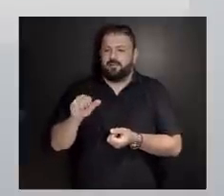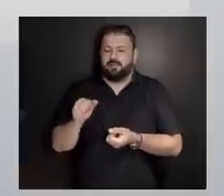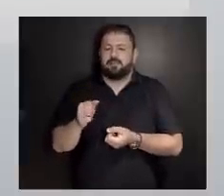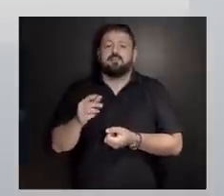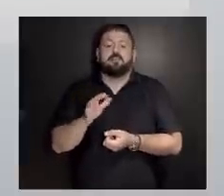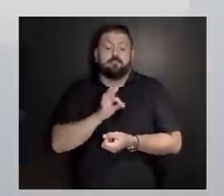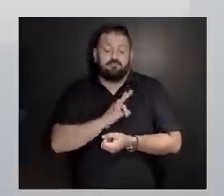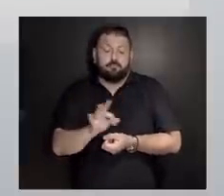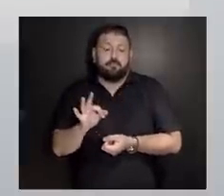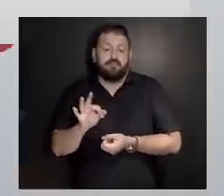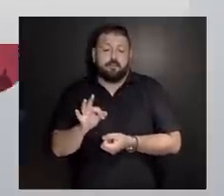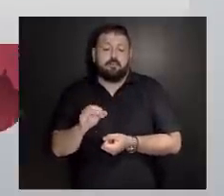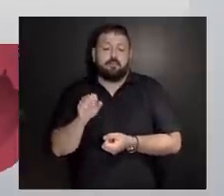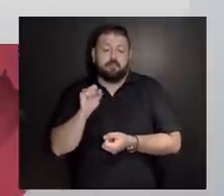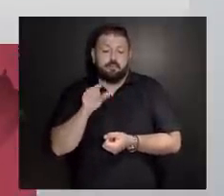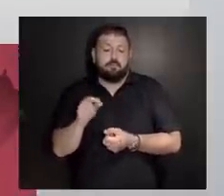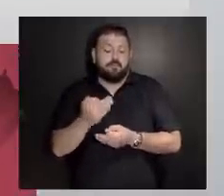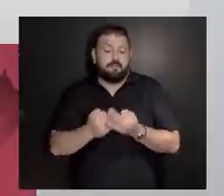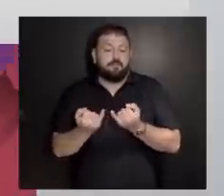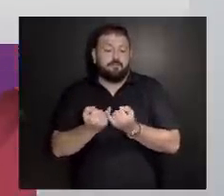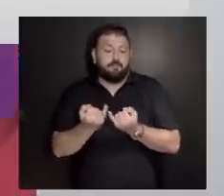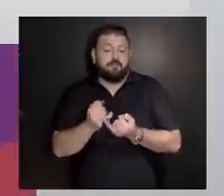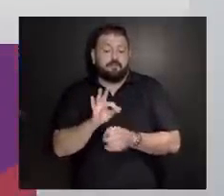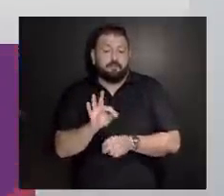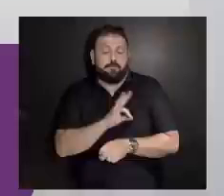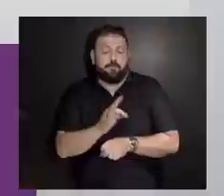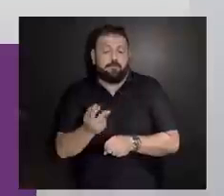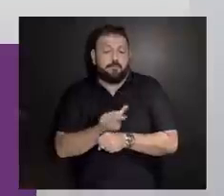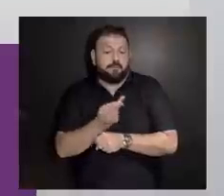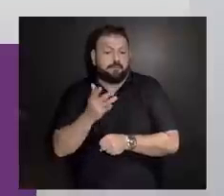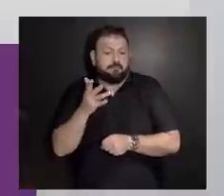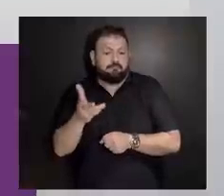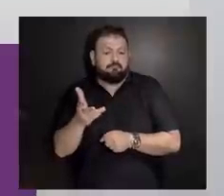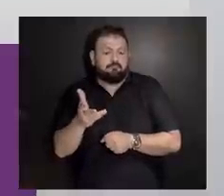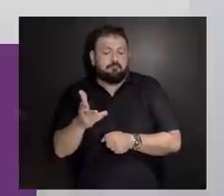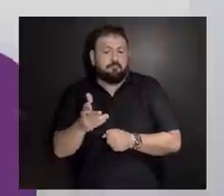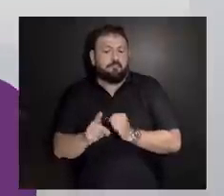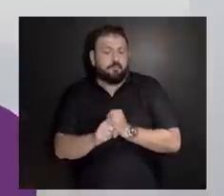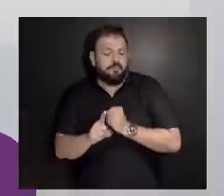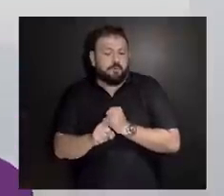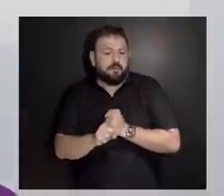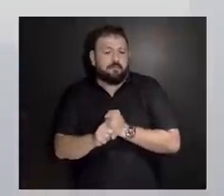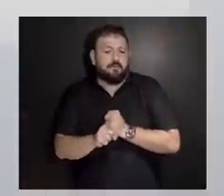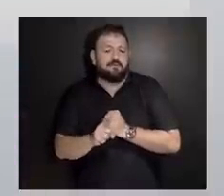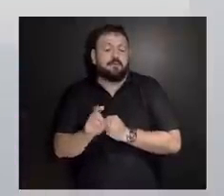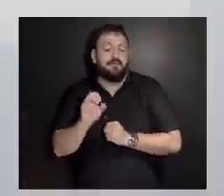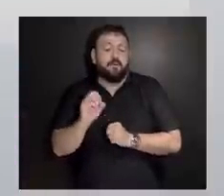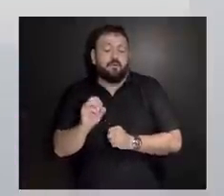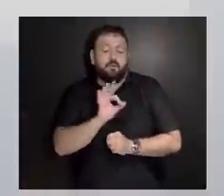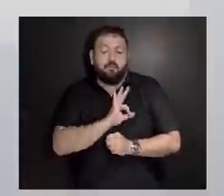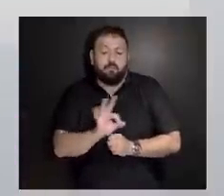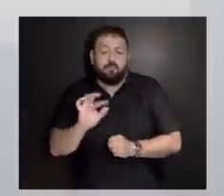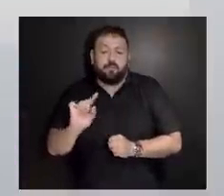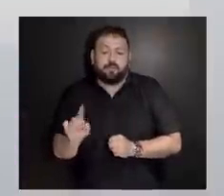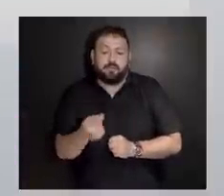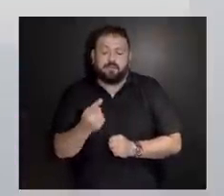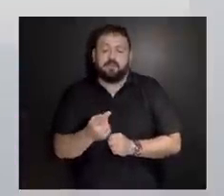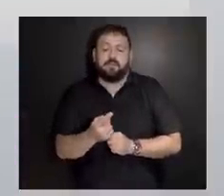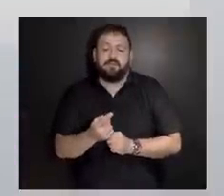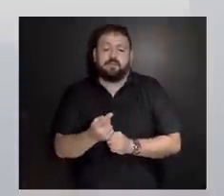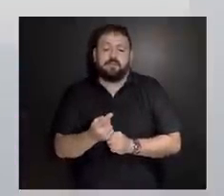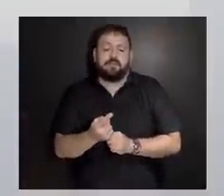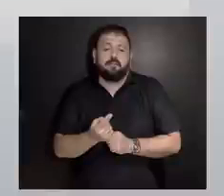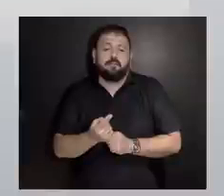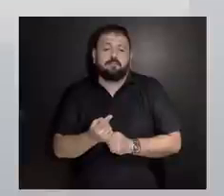pues también pueden a mediano o largo plazo desencadenar la presencia de la condición o puede ser a través de